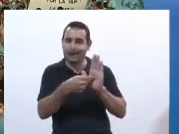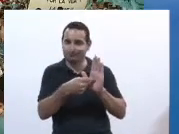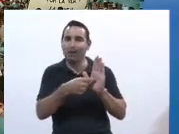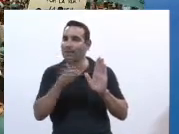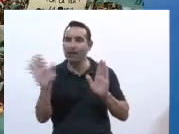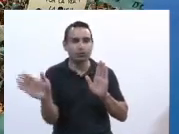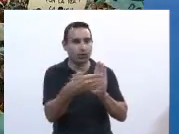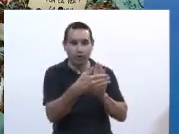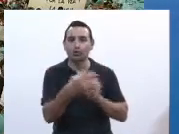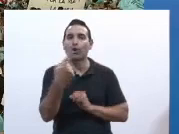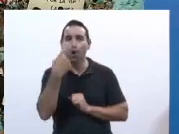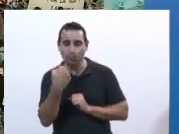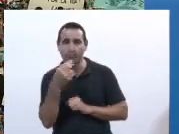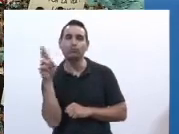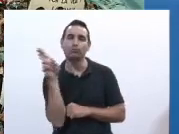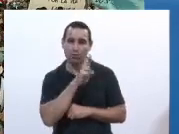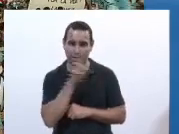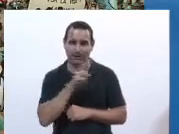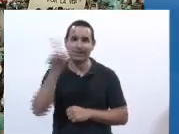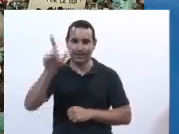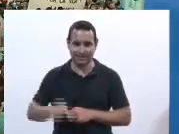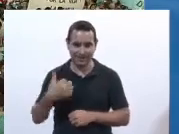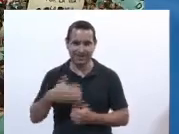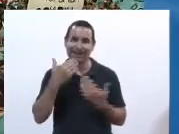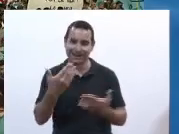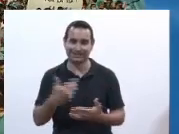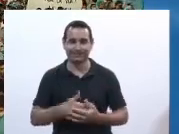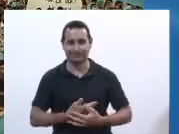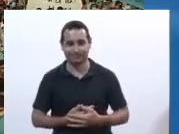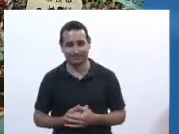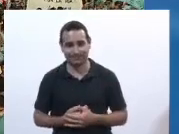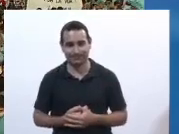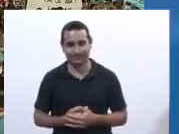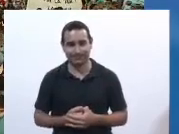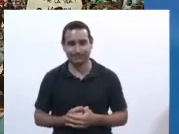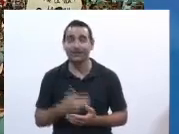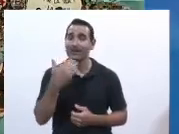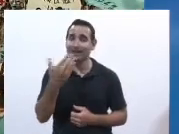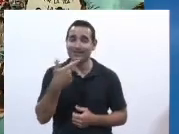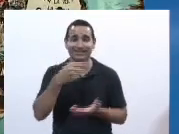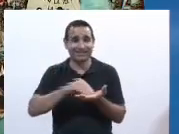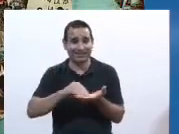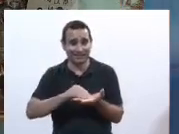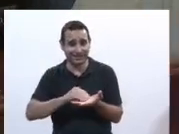para todos los hombres y mujeres en la Argentina. Gracias, señor presidente. Gracias, senadora. Tiene la palabra.